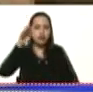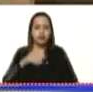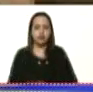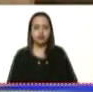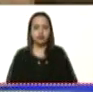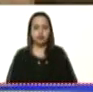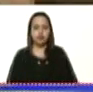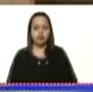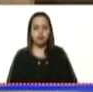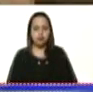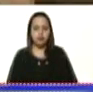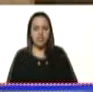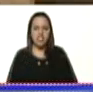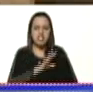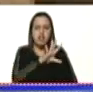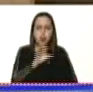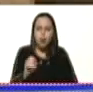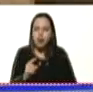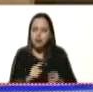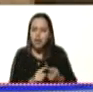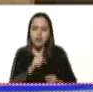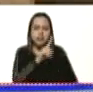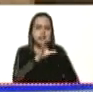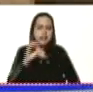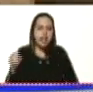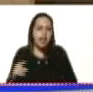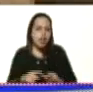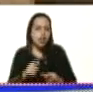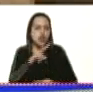en 50, en 100, en 200, 300 años.